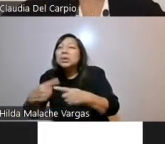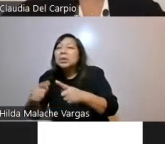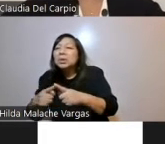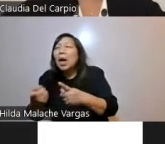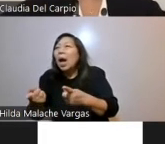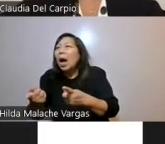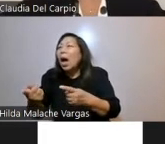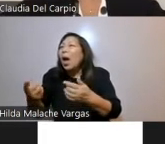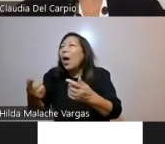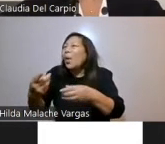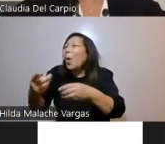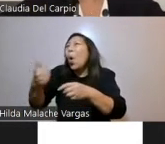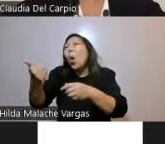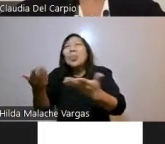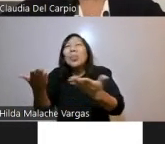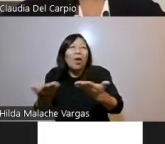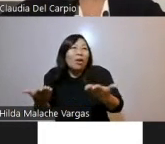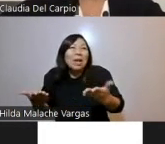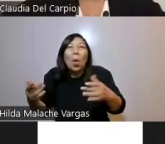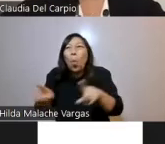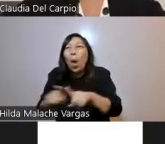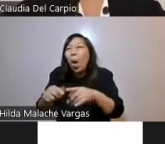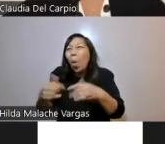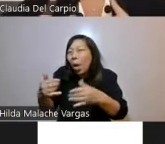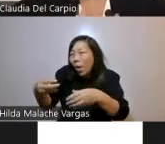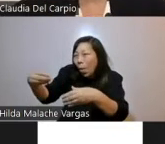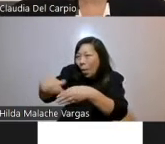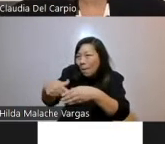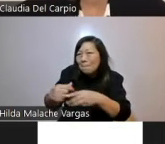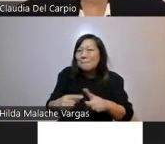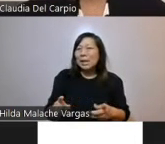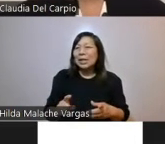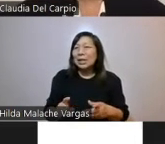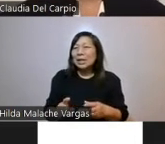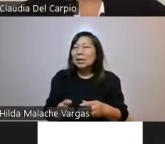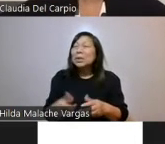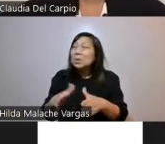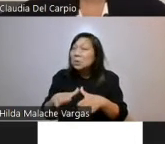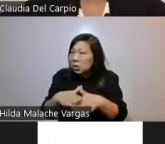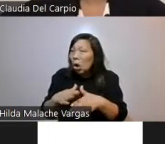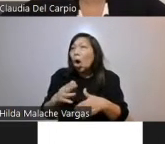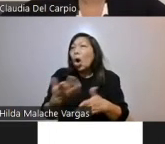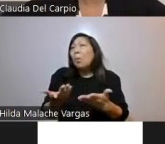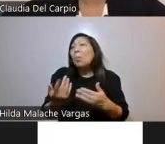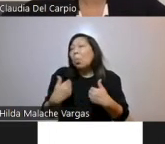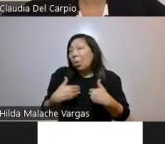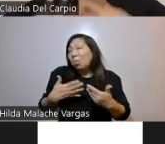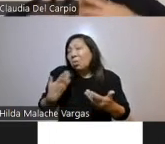silicona por lo general, debes usar el de agua. Y en general los lubricantes pueden tener colores, olores,